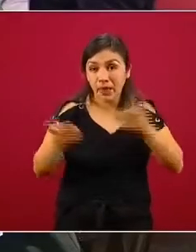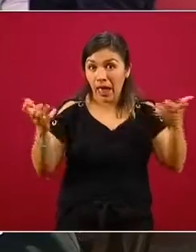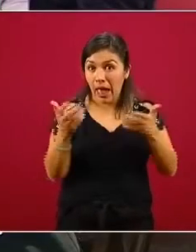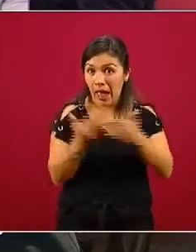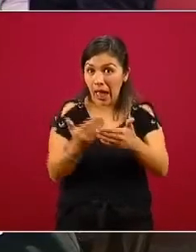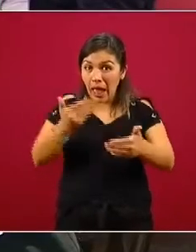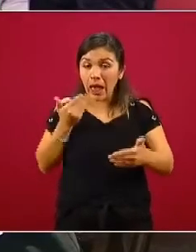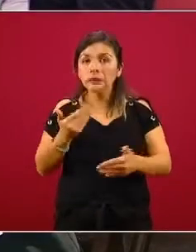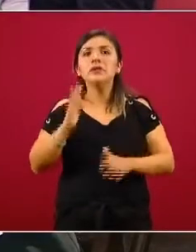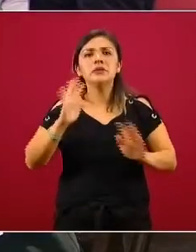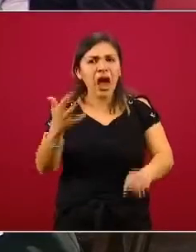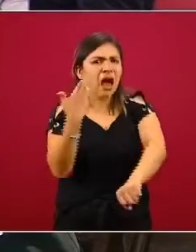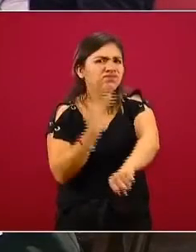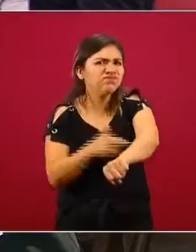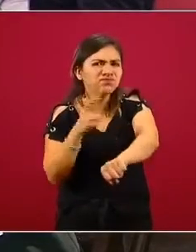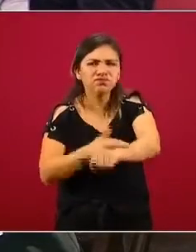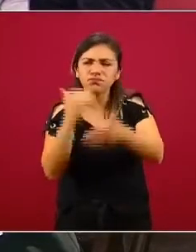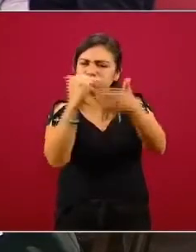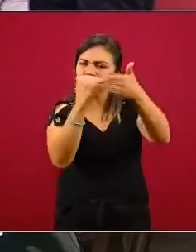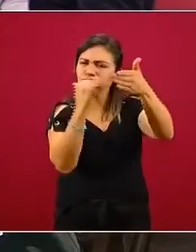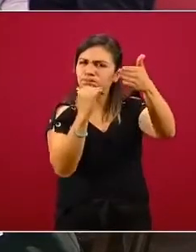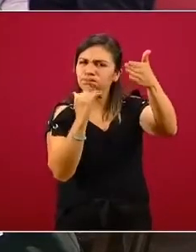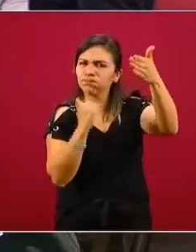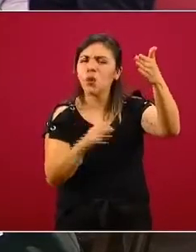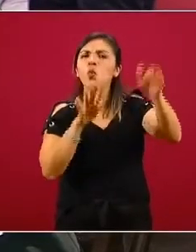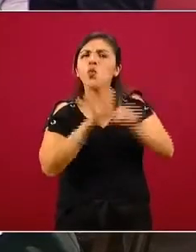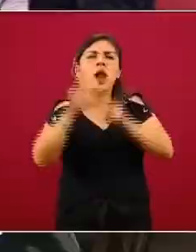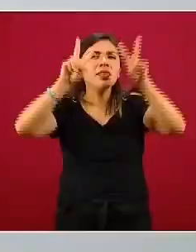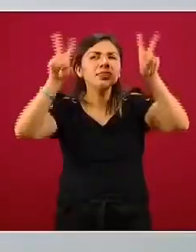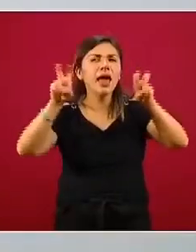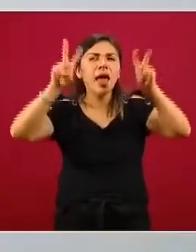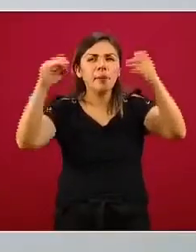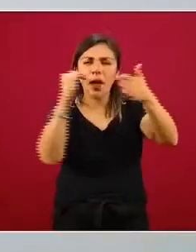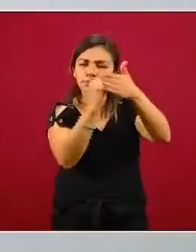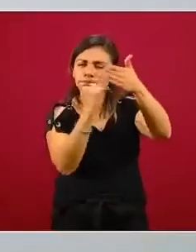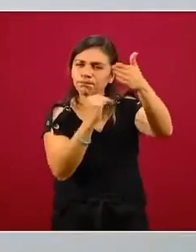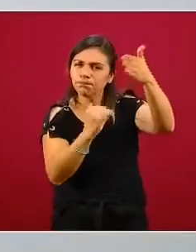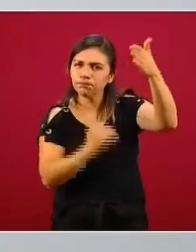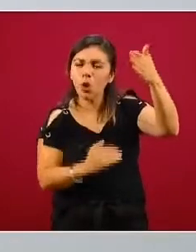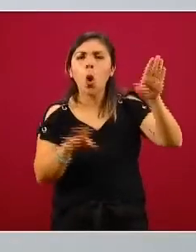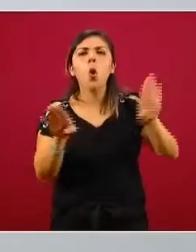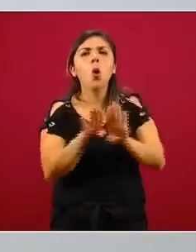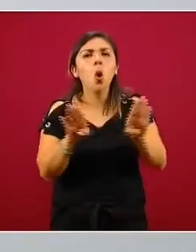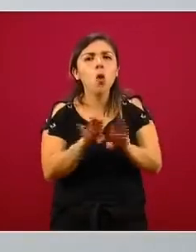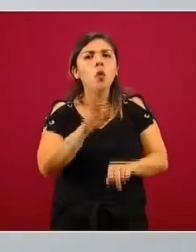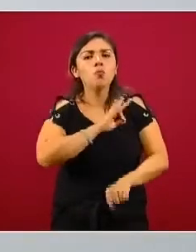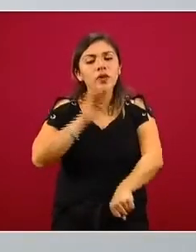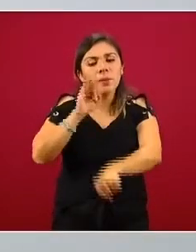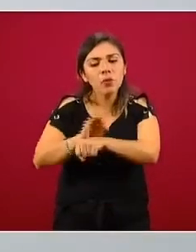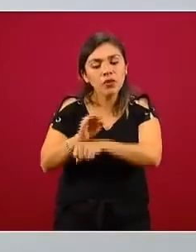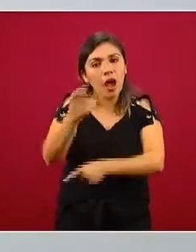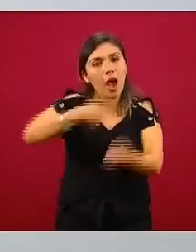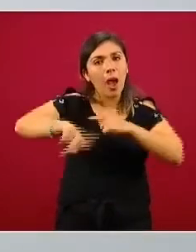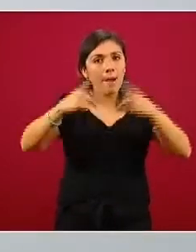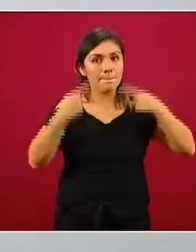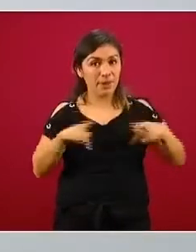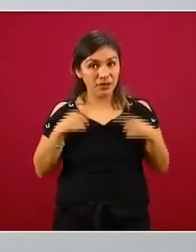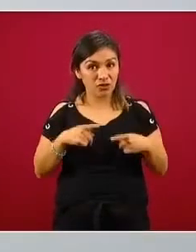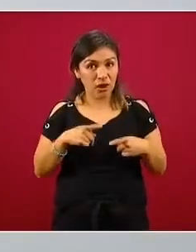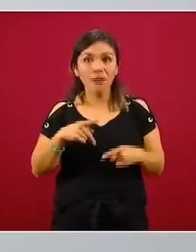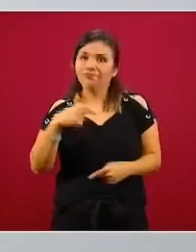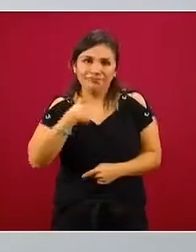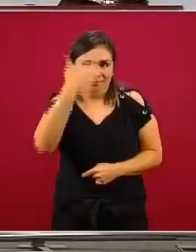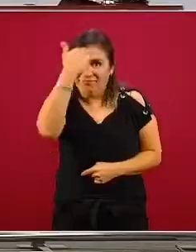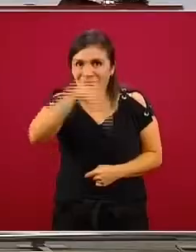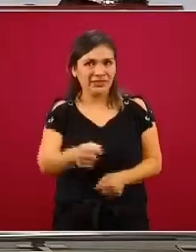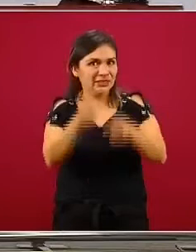realizó, se hicieron todo el temario donde teníamos que trabajar cómo íbamos a poder proteger a nuestra gente, porque nos quedaba